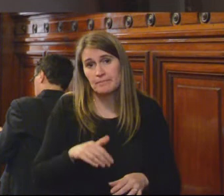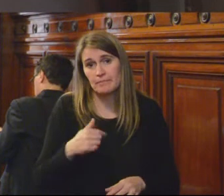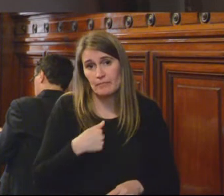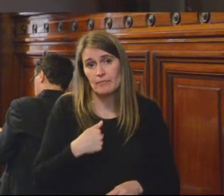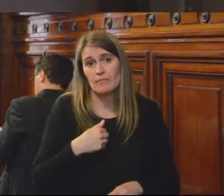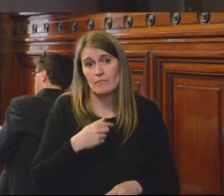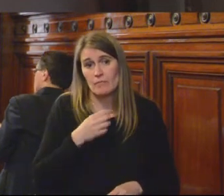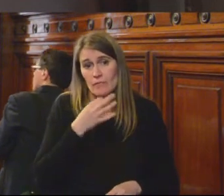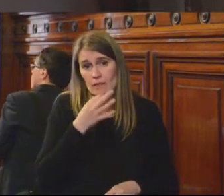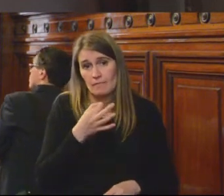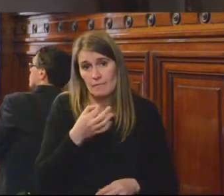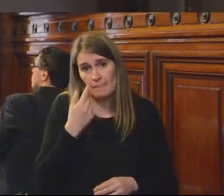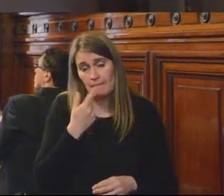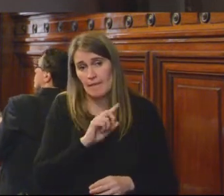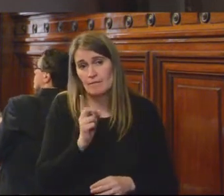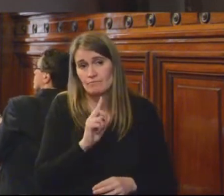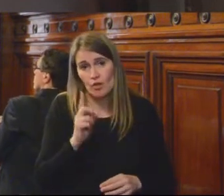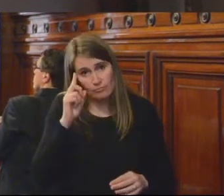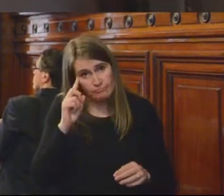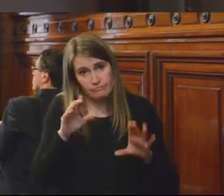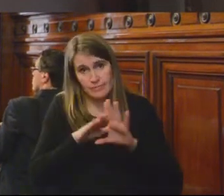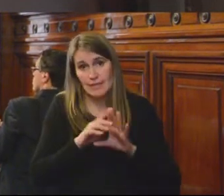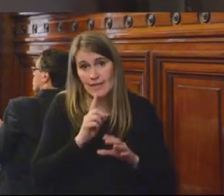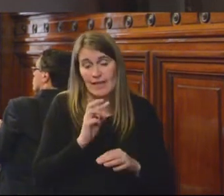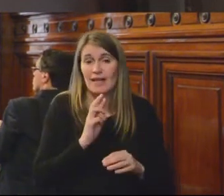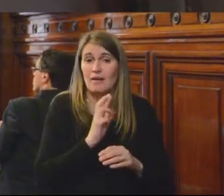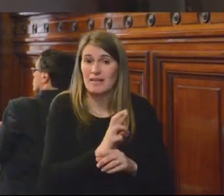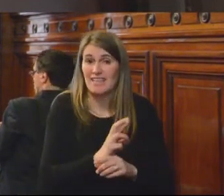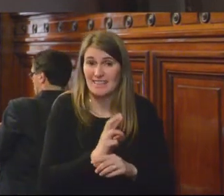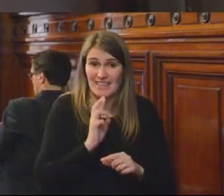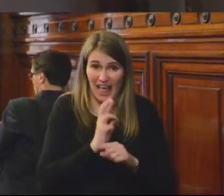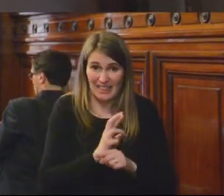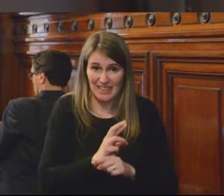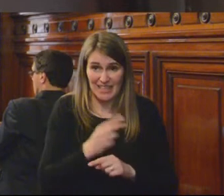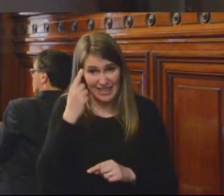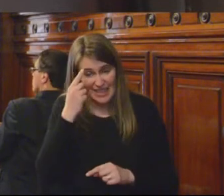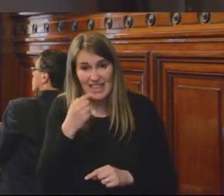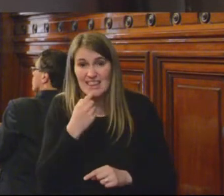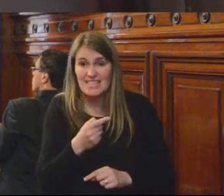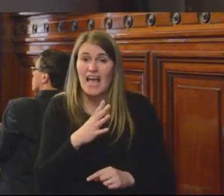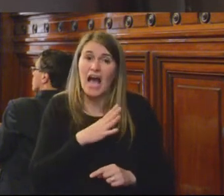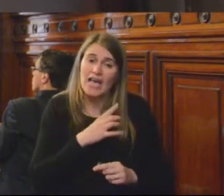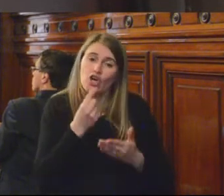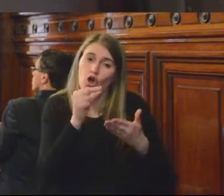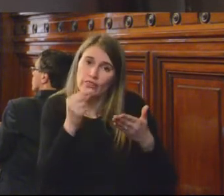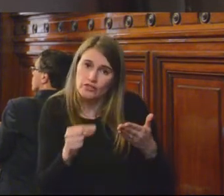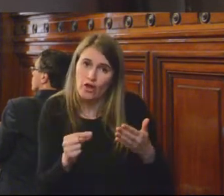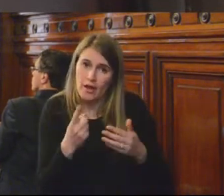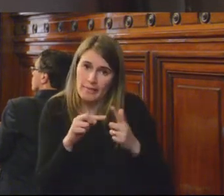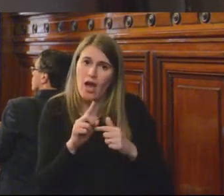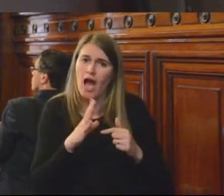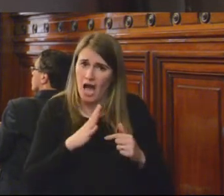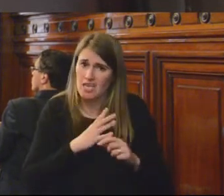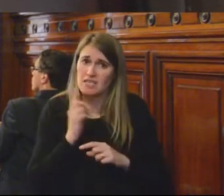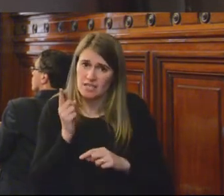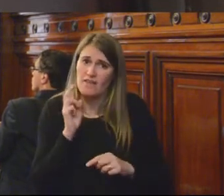no me permite compartir la opinión del distinguido legado, en el cual no habría condiciones para hacer una visita, o sea, más que nunca